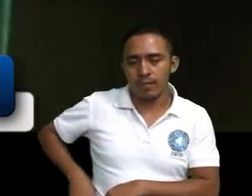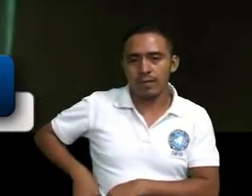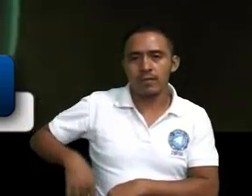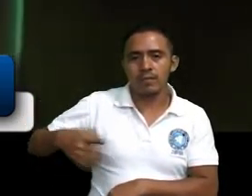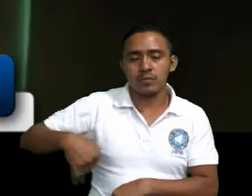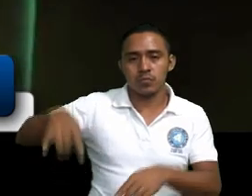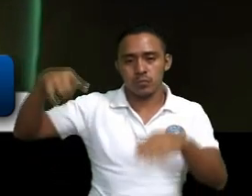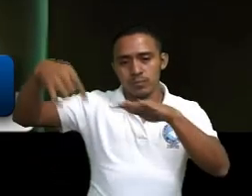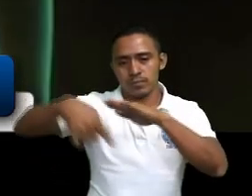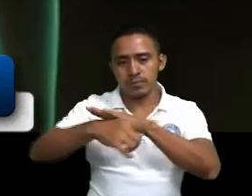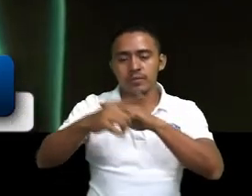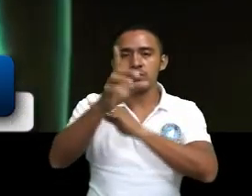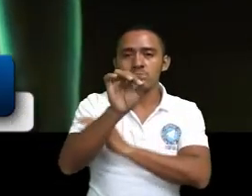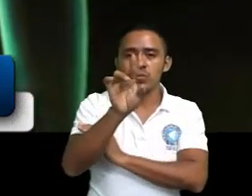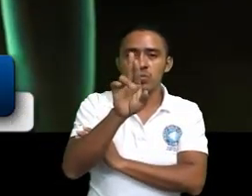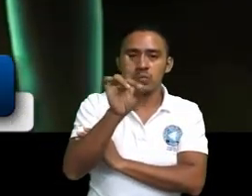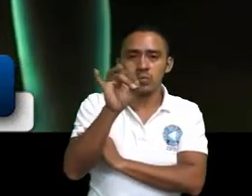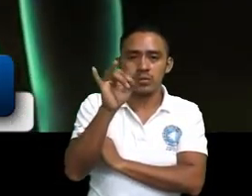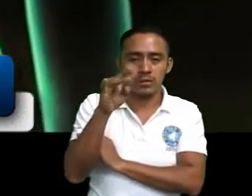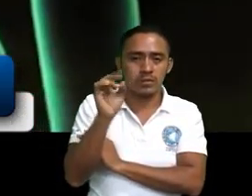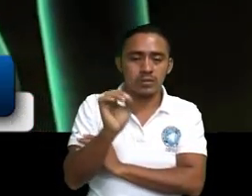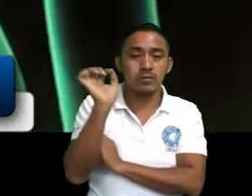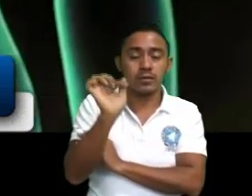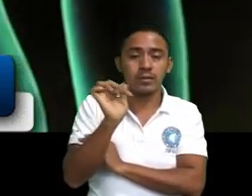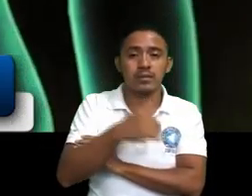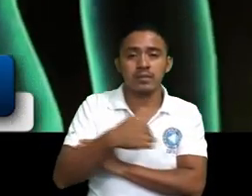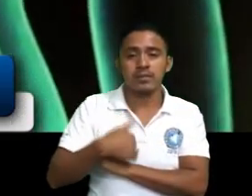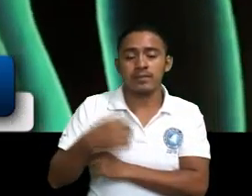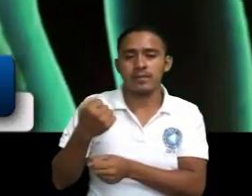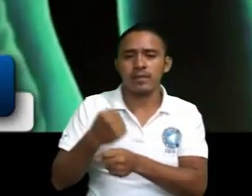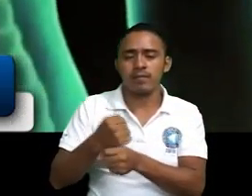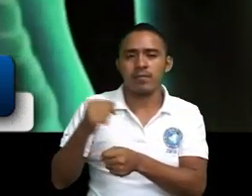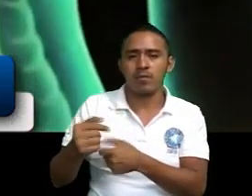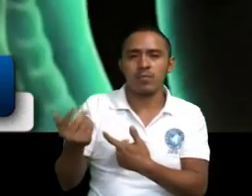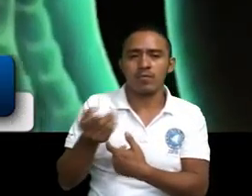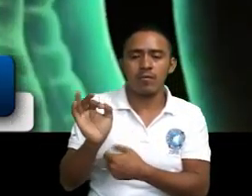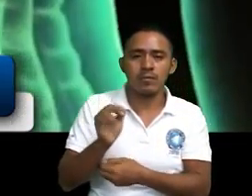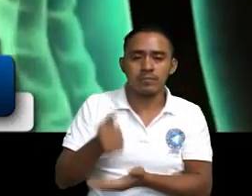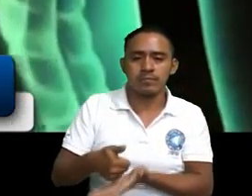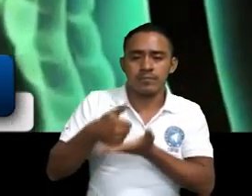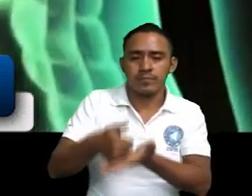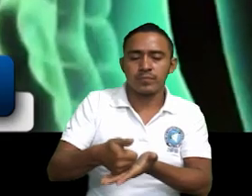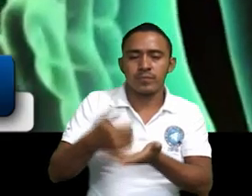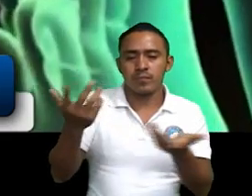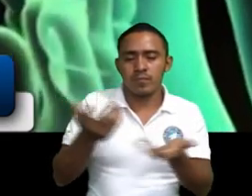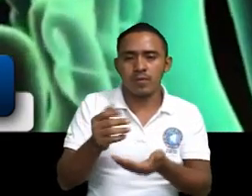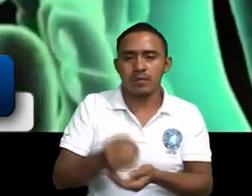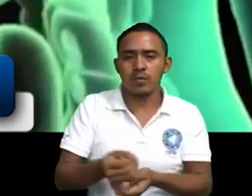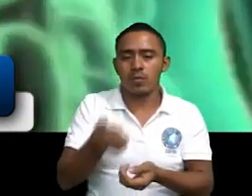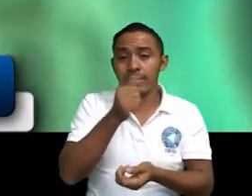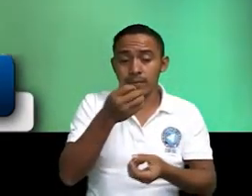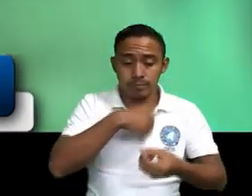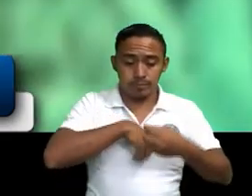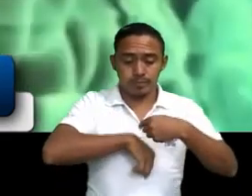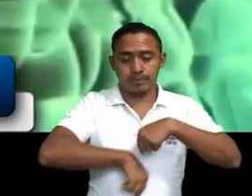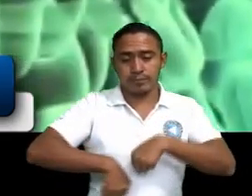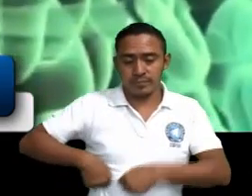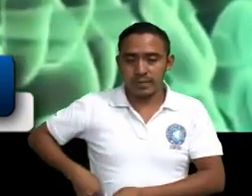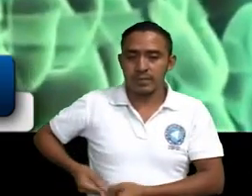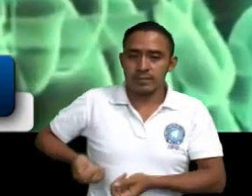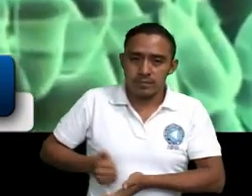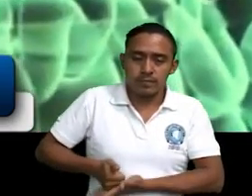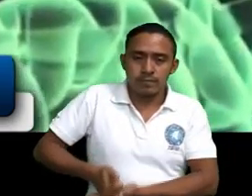intestino delgado, del duodeno, perdón, donde hace su función enzimática de ayuda a la digestión de lo que es los alimentos.